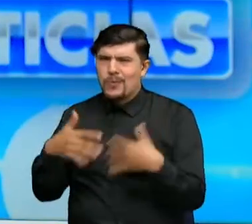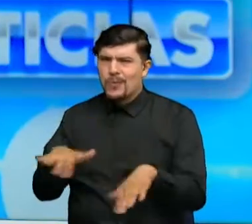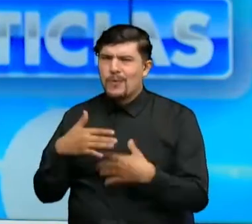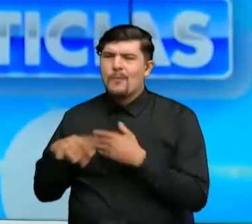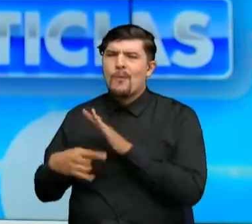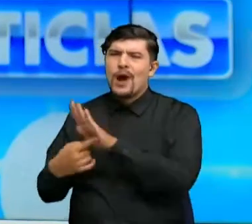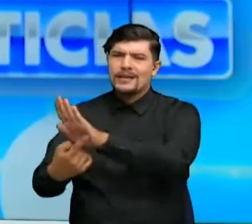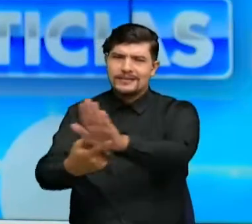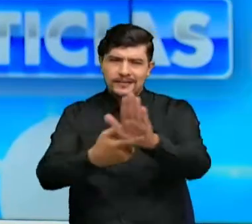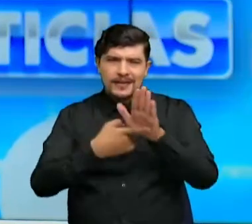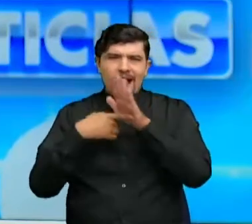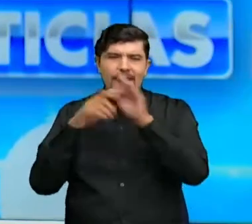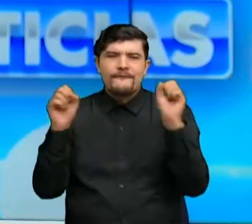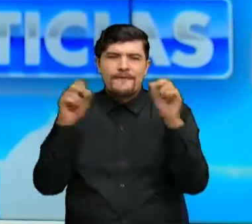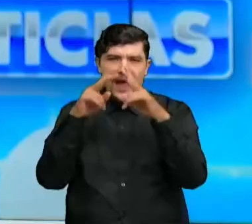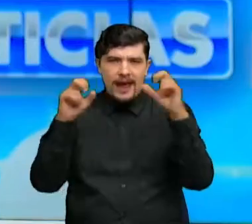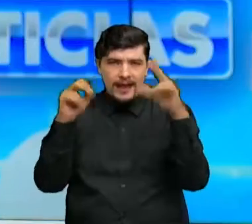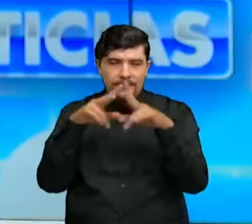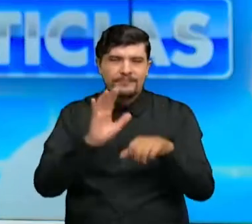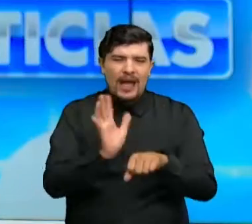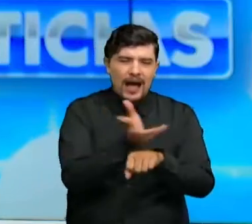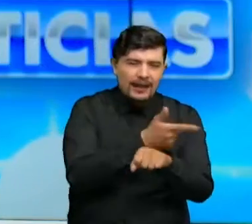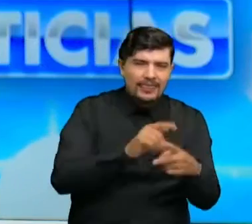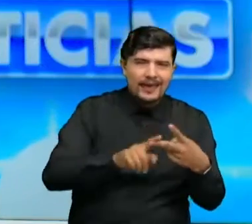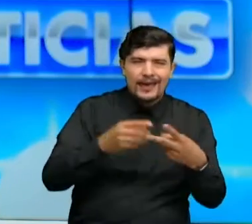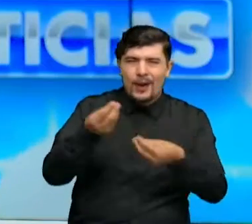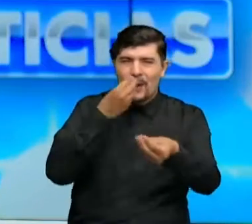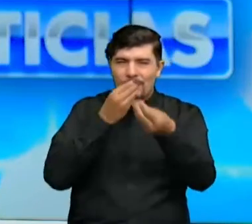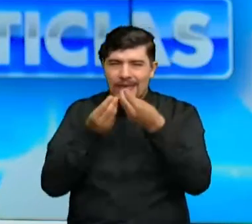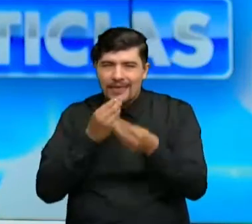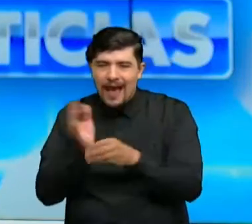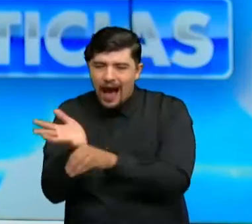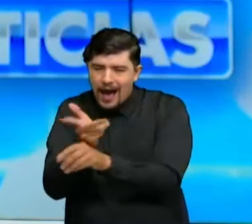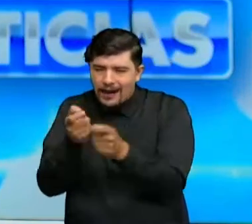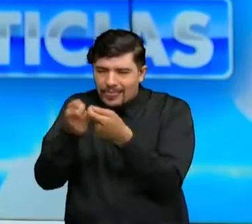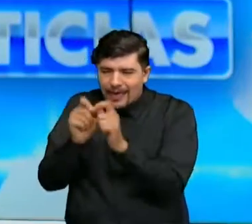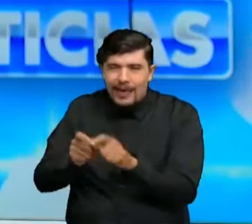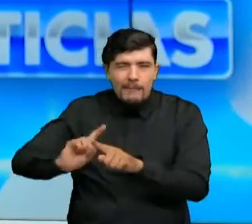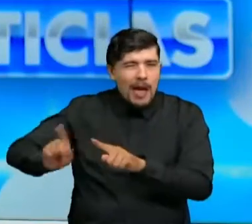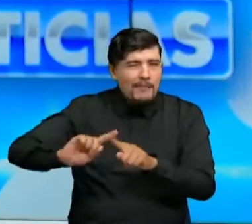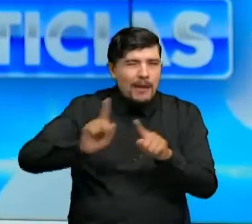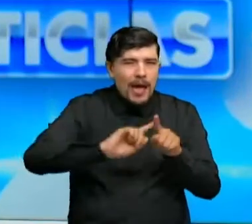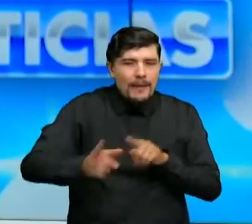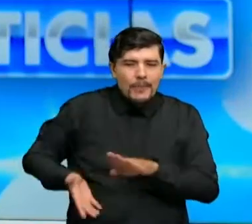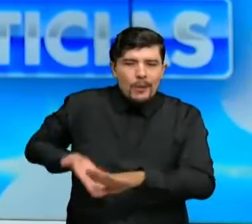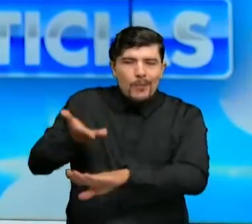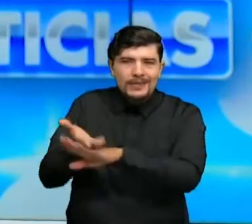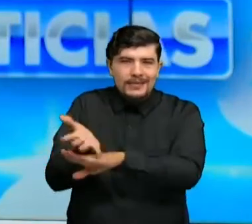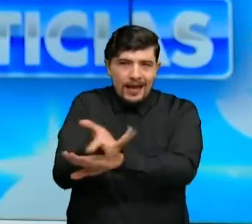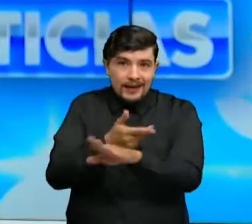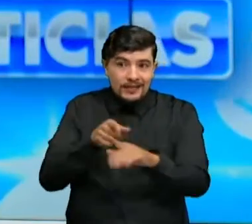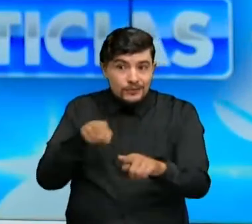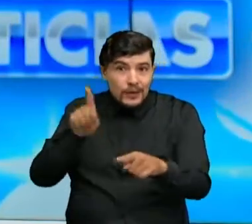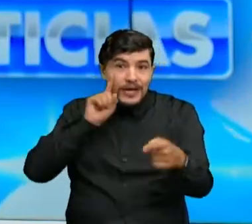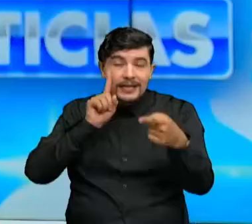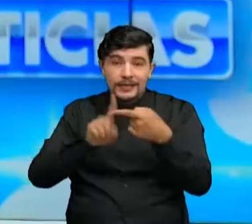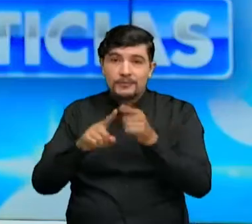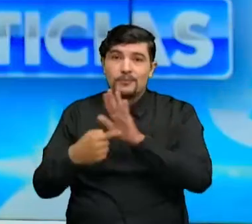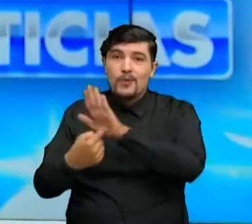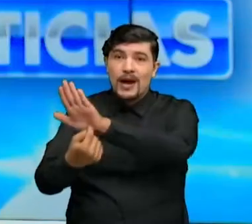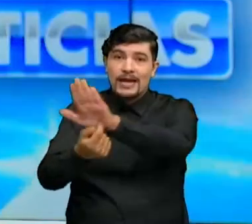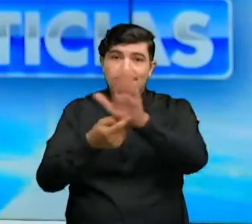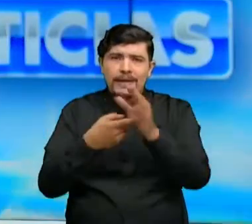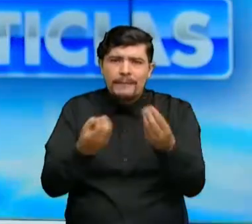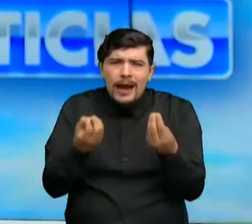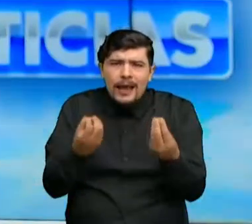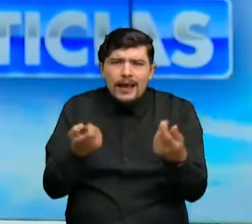A través del arte, la comida, la bisutería, las artesanías y otras propuestas creativas, buscan dar a conocer sus iniciativas y abrirse un espacio en